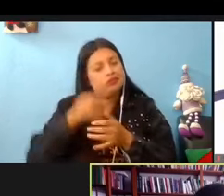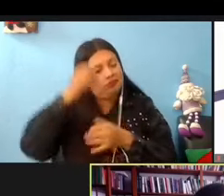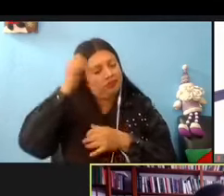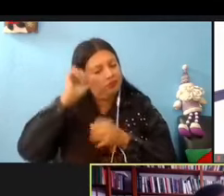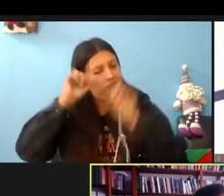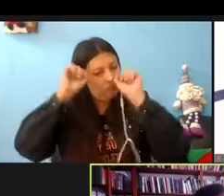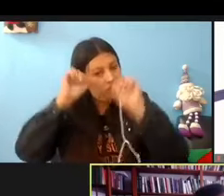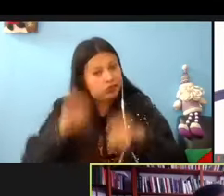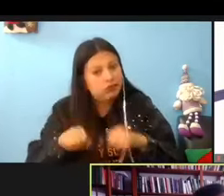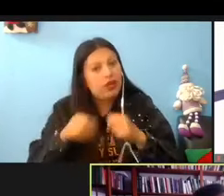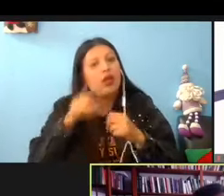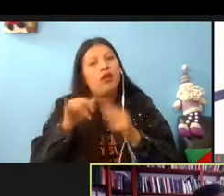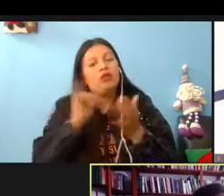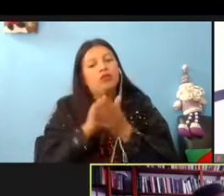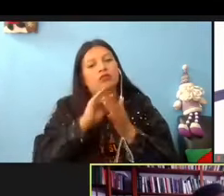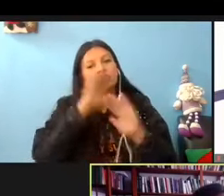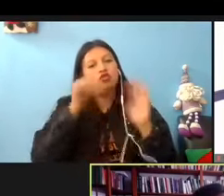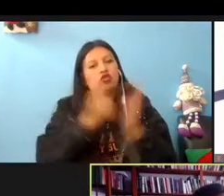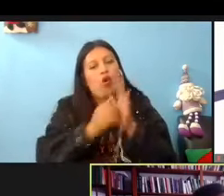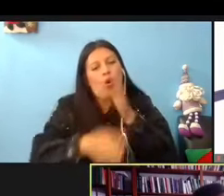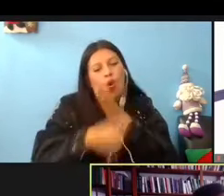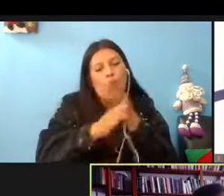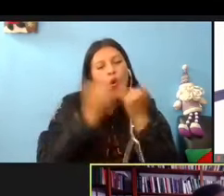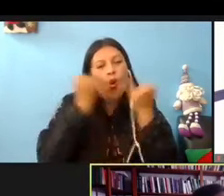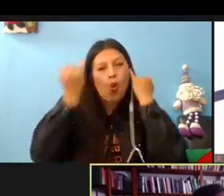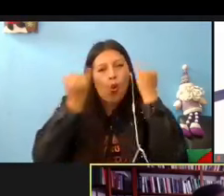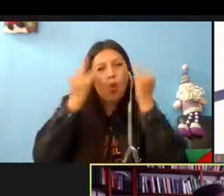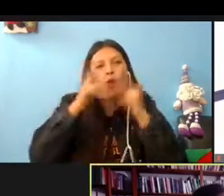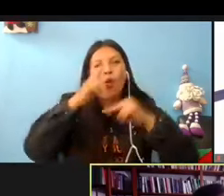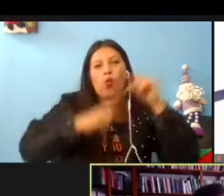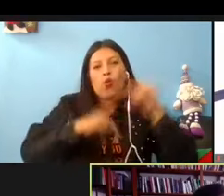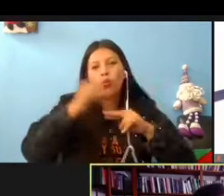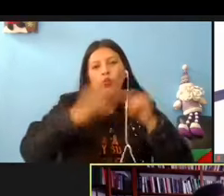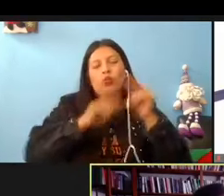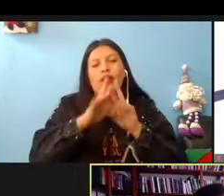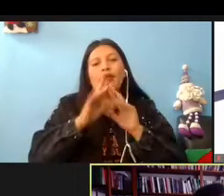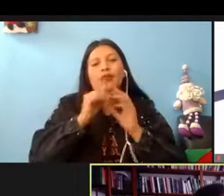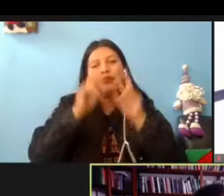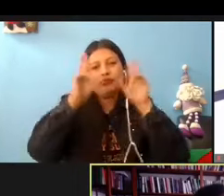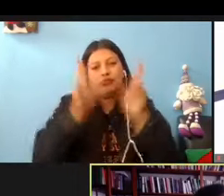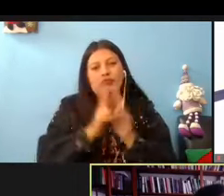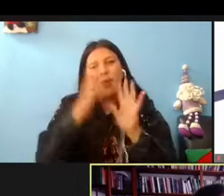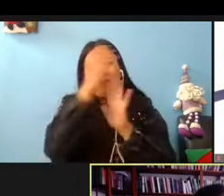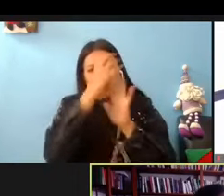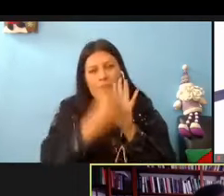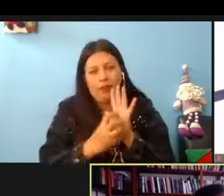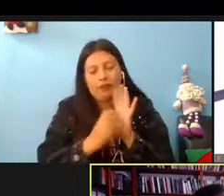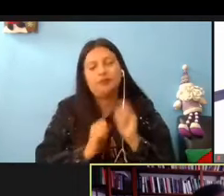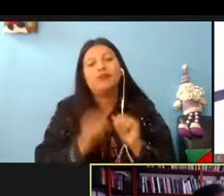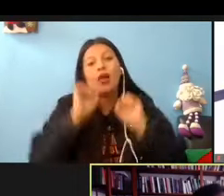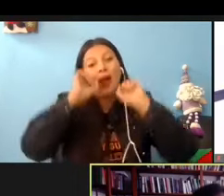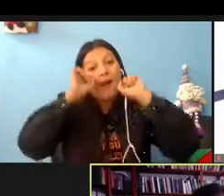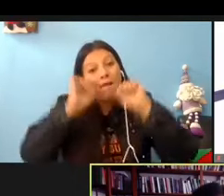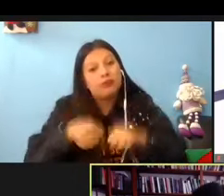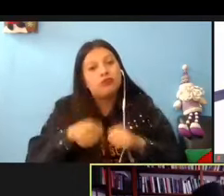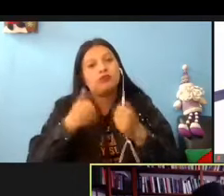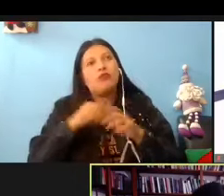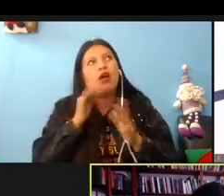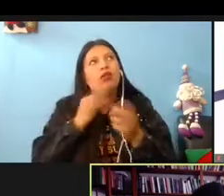un repositorio, y también avanzaremos en la idea de construir unas relatorías gráficas que nos permitan también